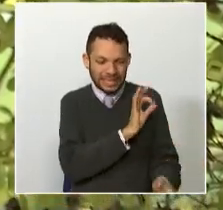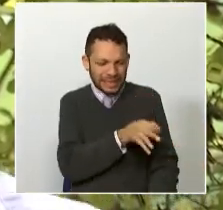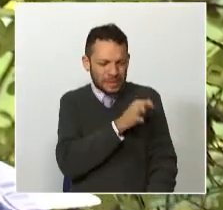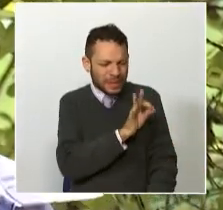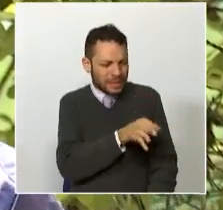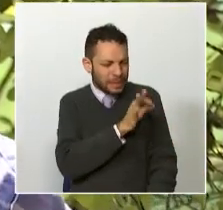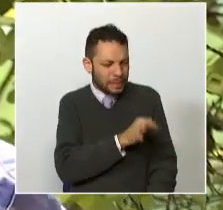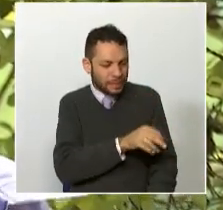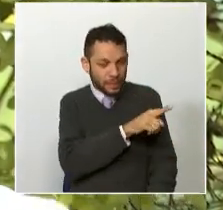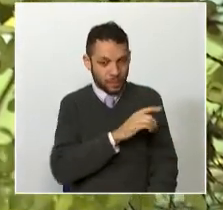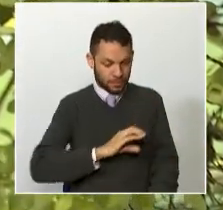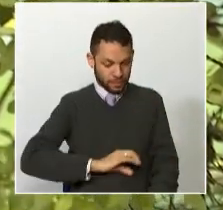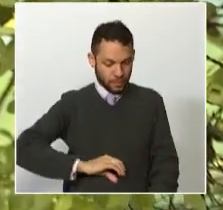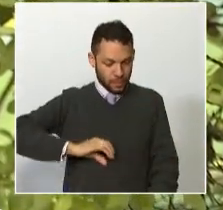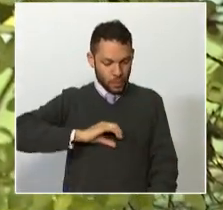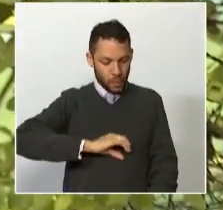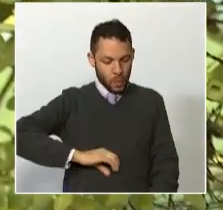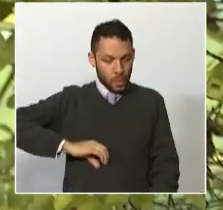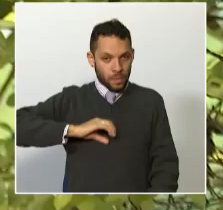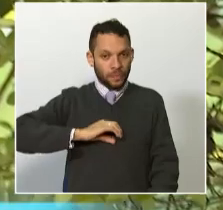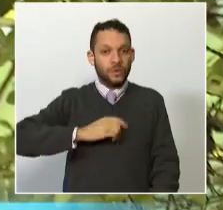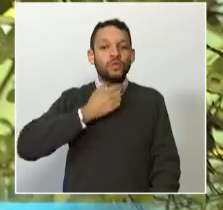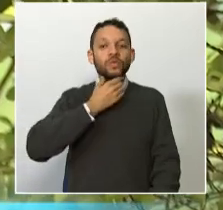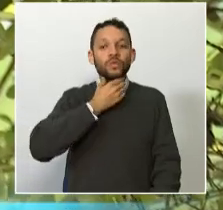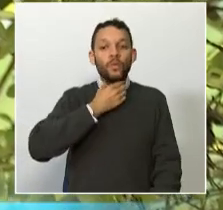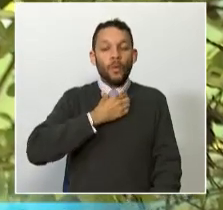consulta tengan la ecografía que hacemos de cuello a